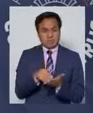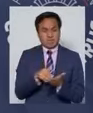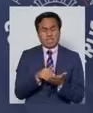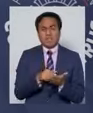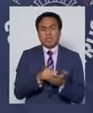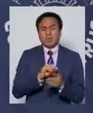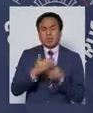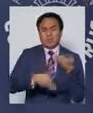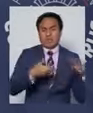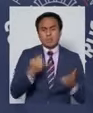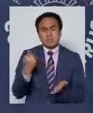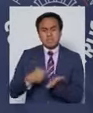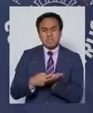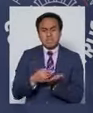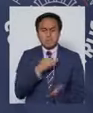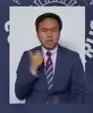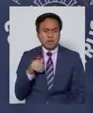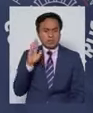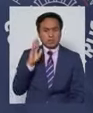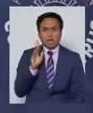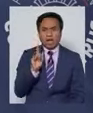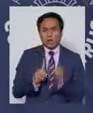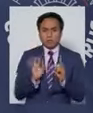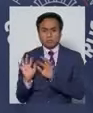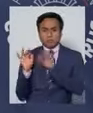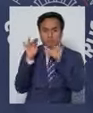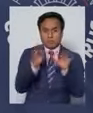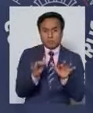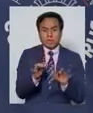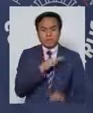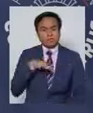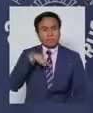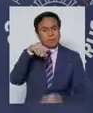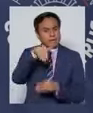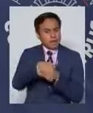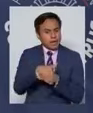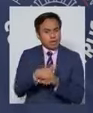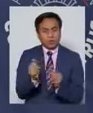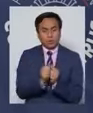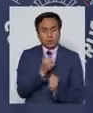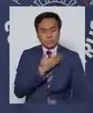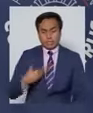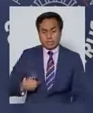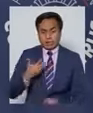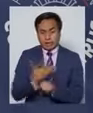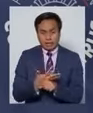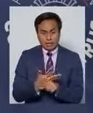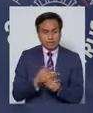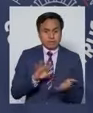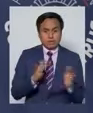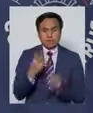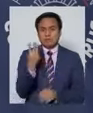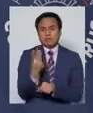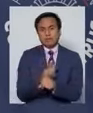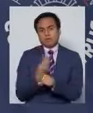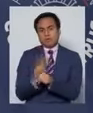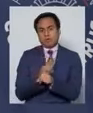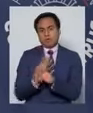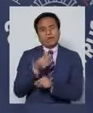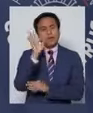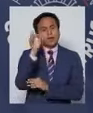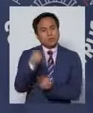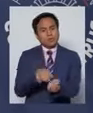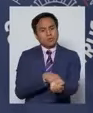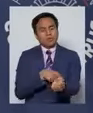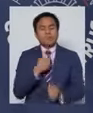contagios y superamos los 1.000 muertos. ¿Hay contemplado algún punto de prensa del ministro más tarde, con el presidente quizás? Han sido más de 3 horas de